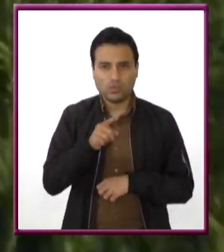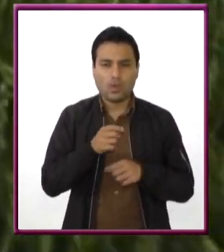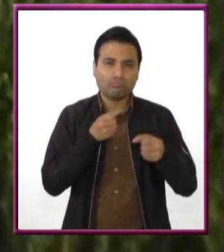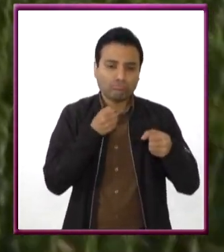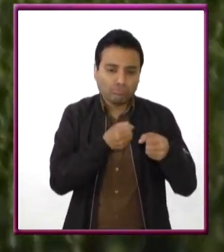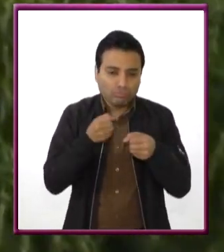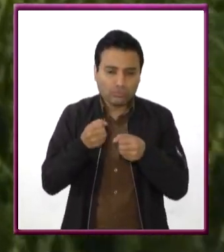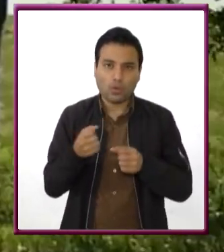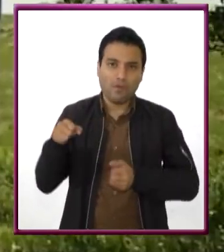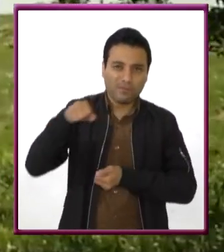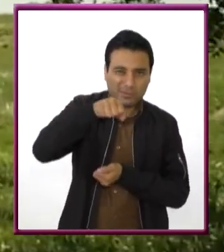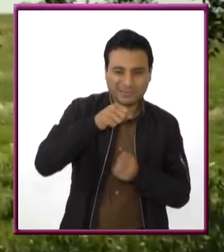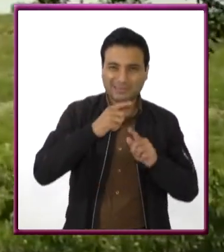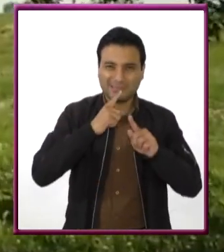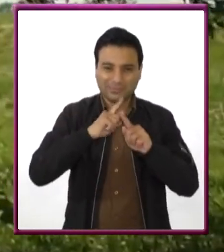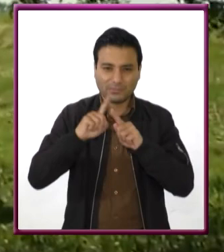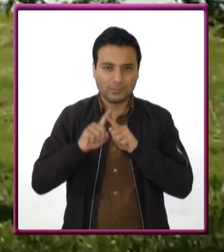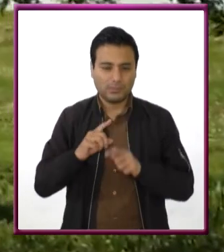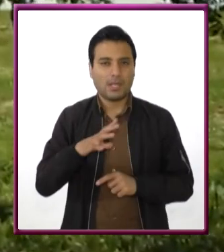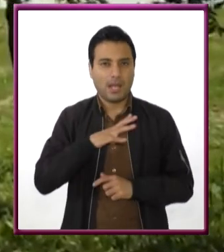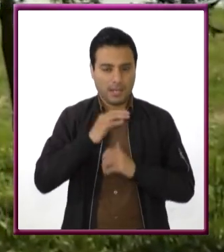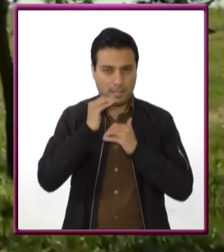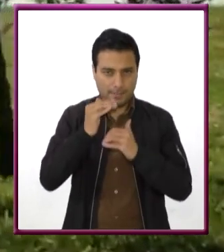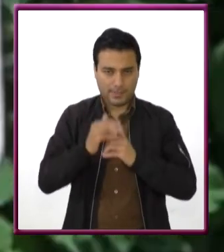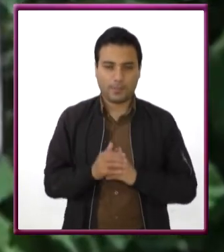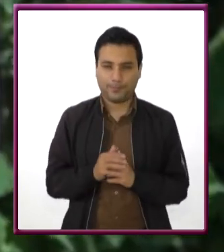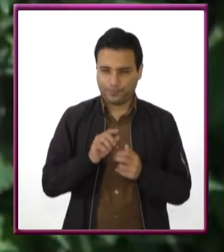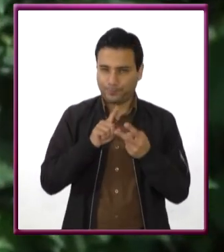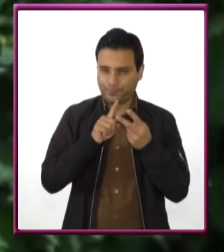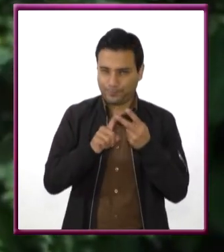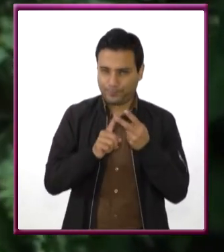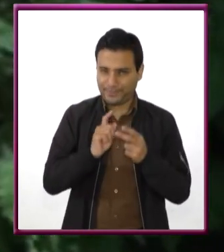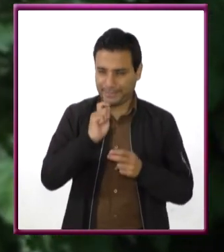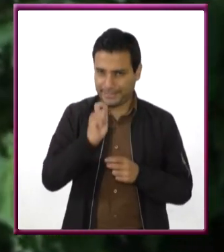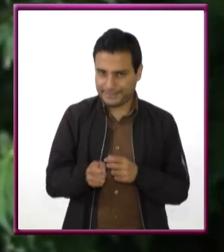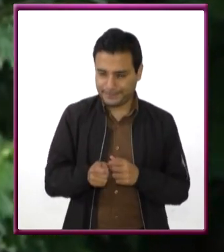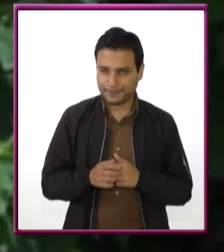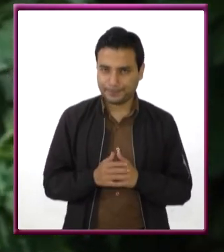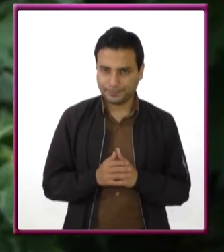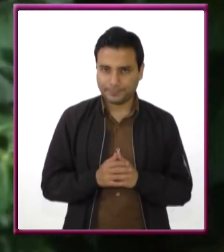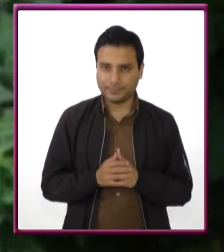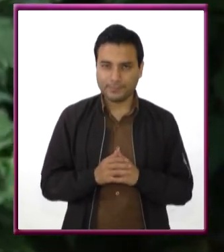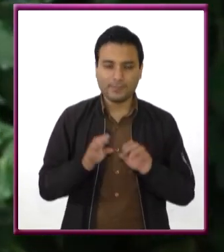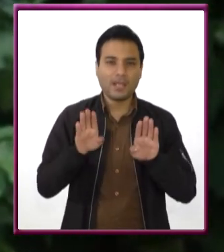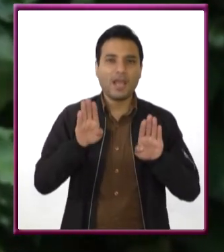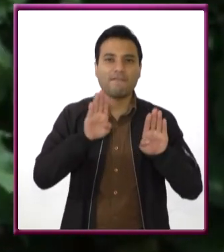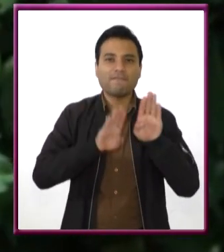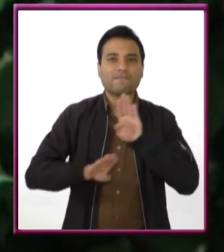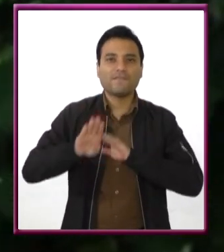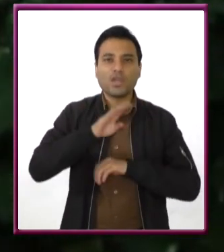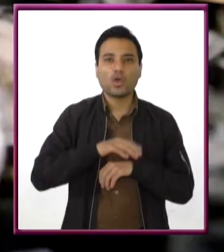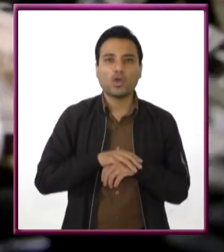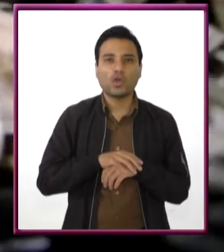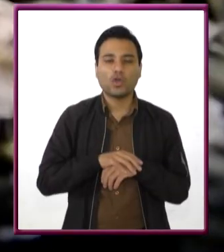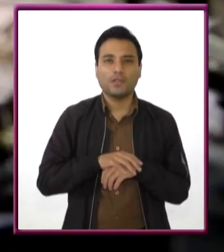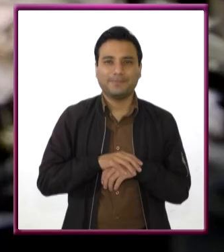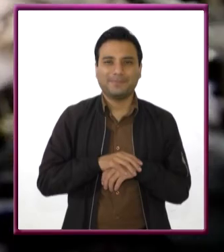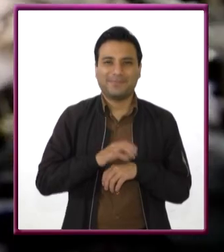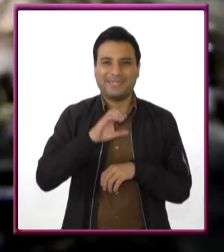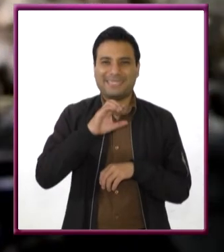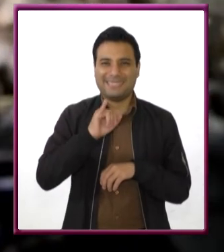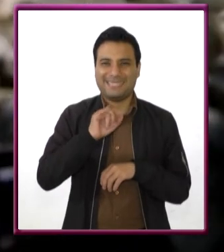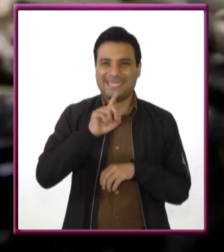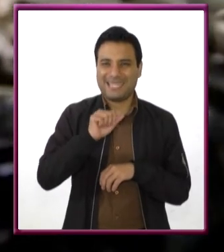positiva de fertilización. Y el otro gran eje de los agroquímicos lo constituyen los biocidas, los plaguicidas. Pero si